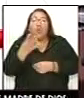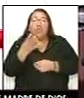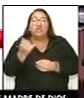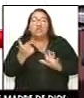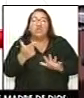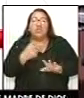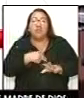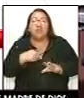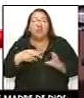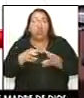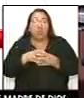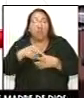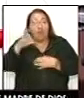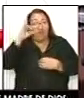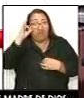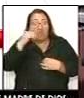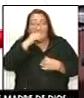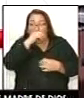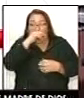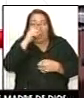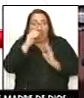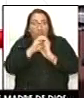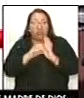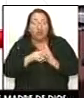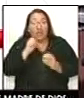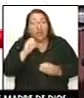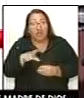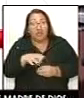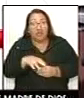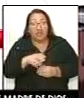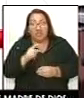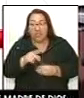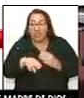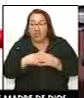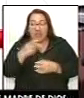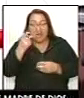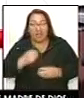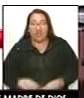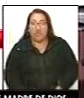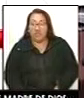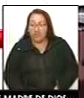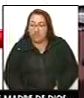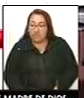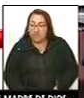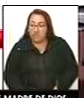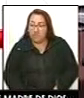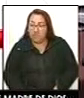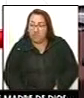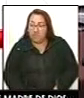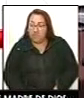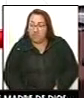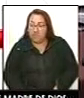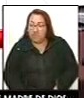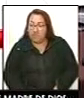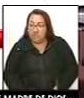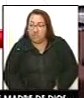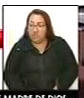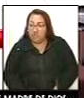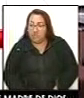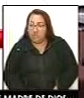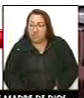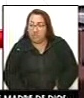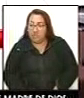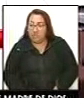4 de 7 miembros de Fuerza Popular, a pesar de que la Constitución dice que los criterios que se aplican para su integración son